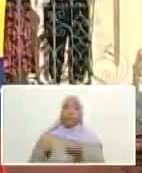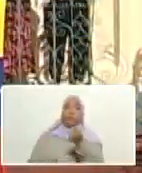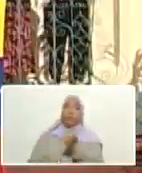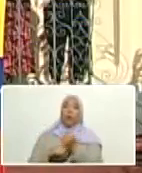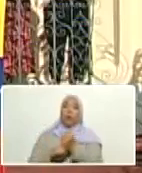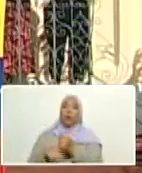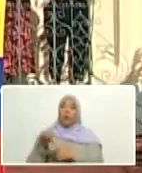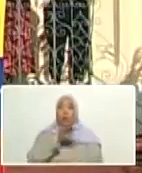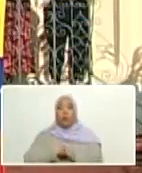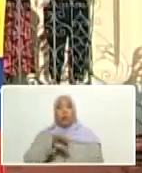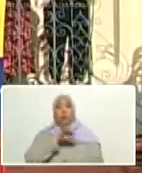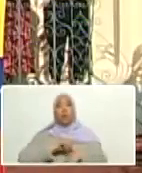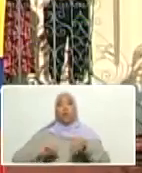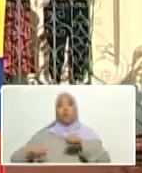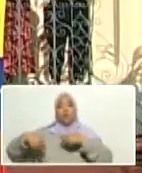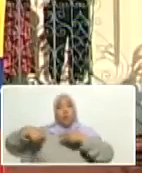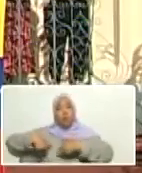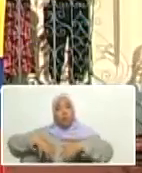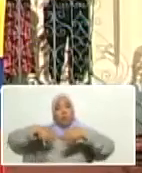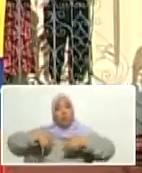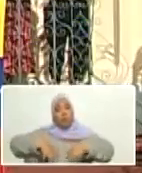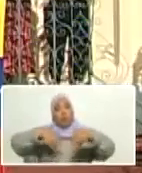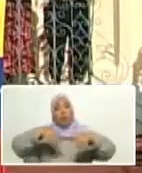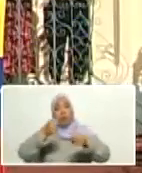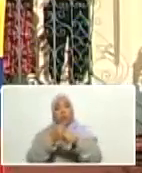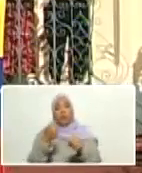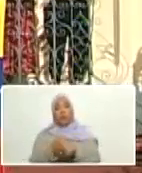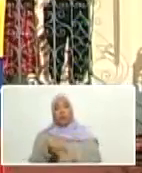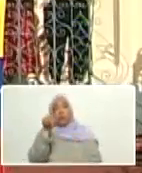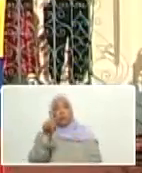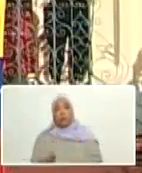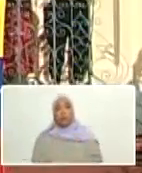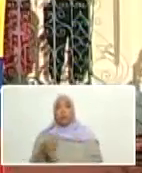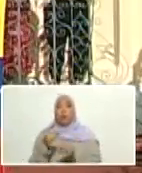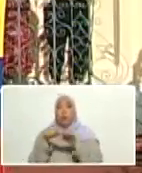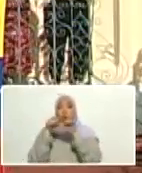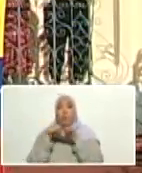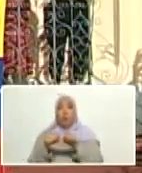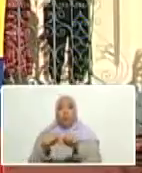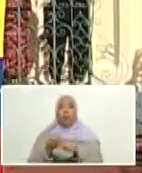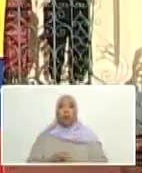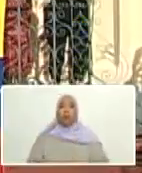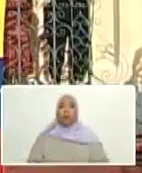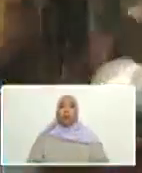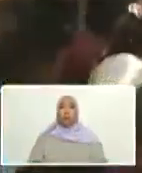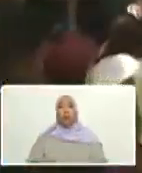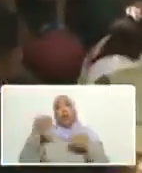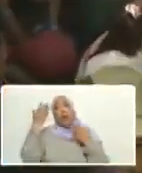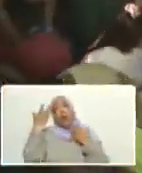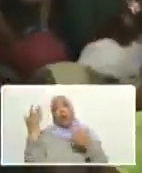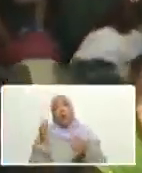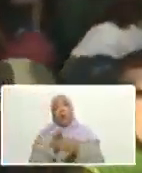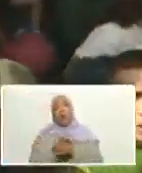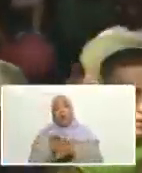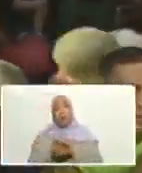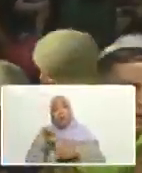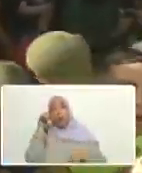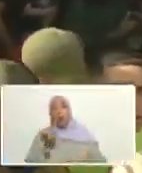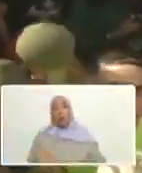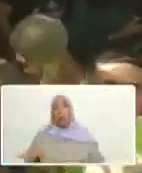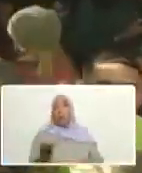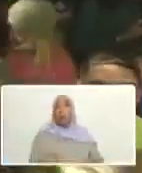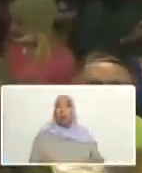permanecer en movilización, así como también alerta permanente. También ha saludado la Unión de los Pueblos en